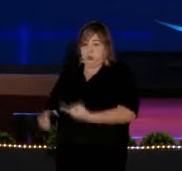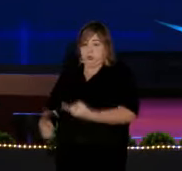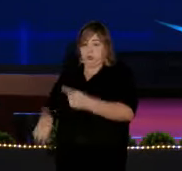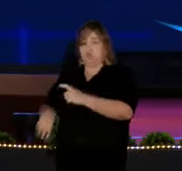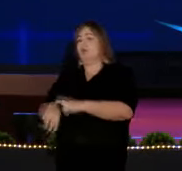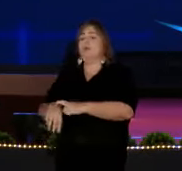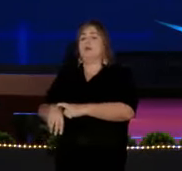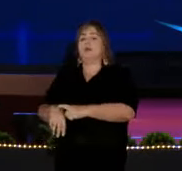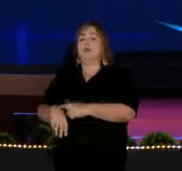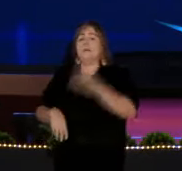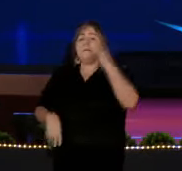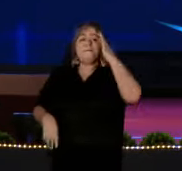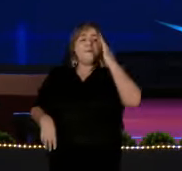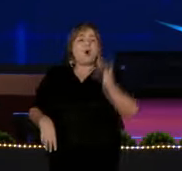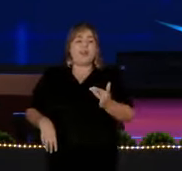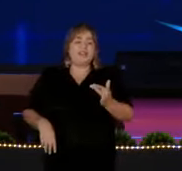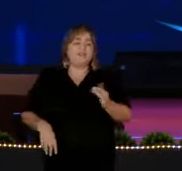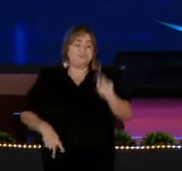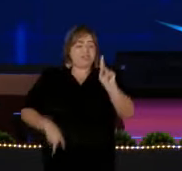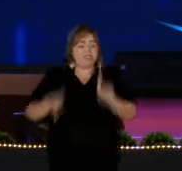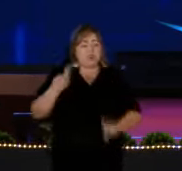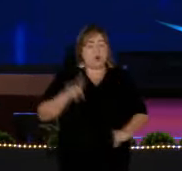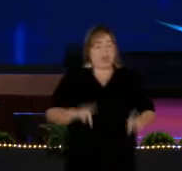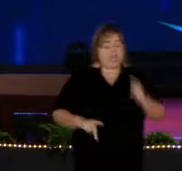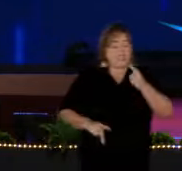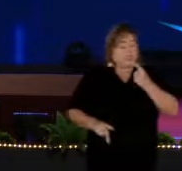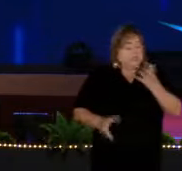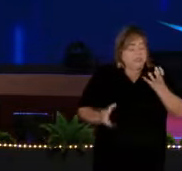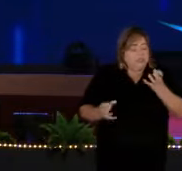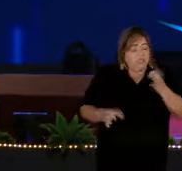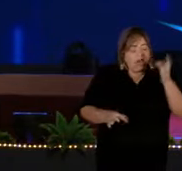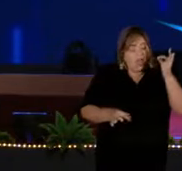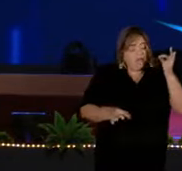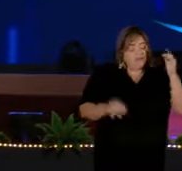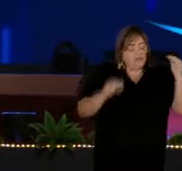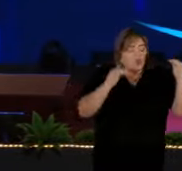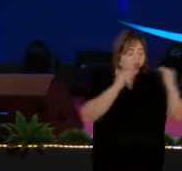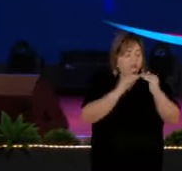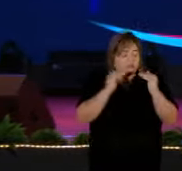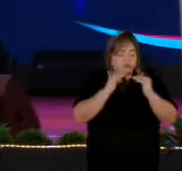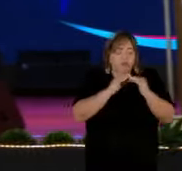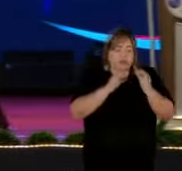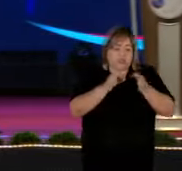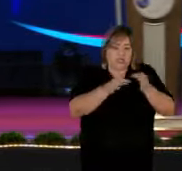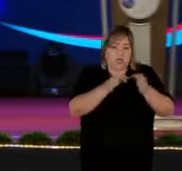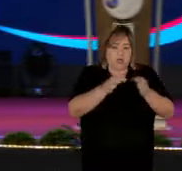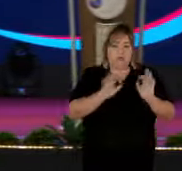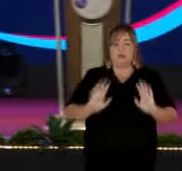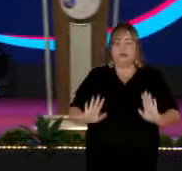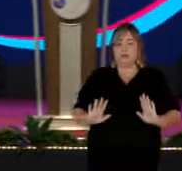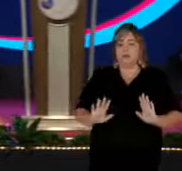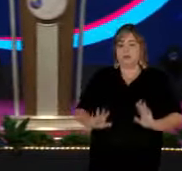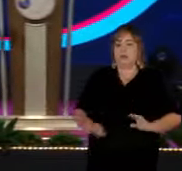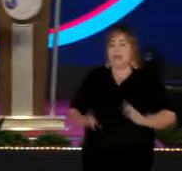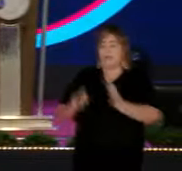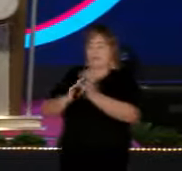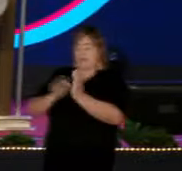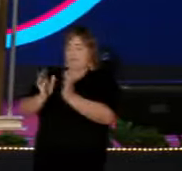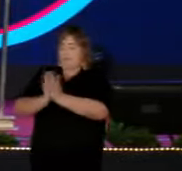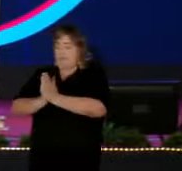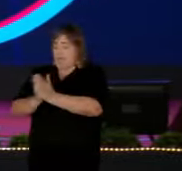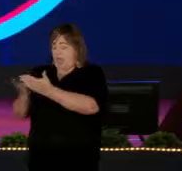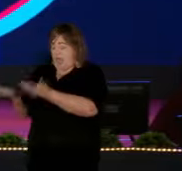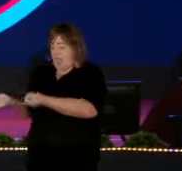de justificación sigue hasta hoy. Sin embargo, yo creo en la justificación. Porque la Biblia dice que a mí alguien